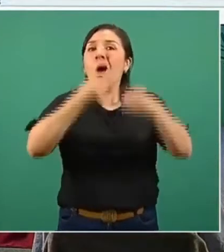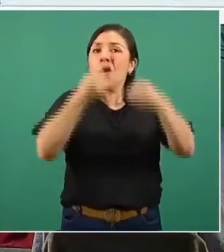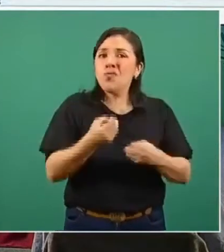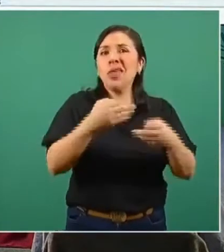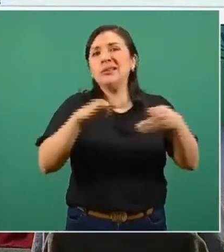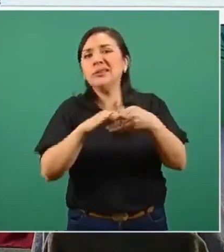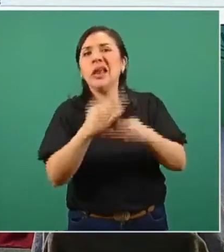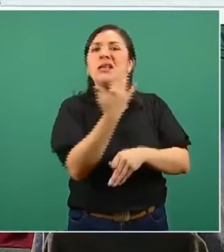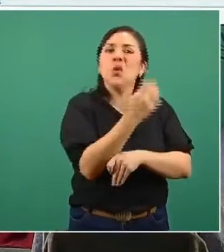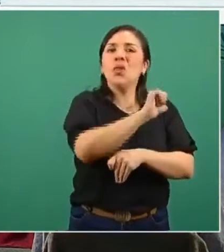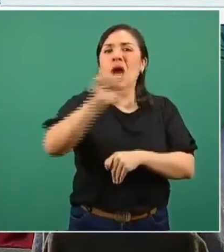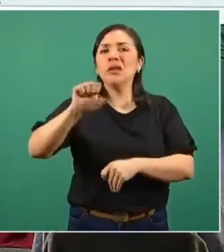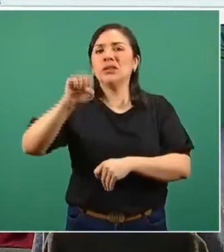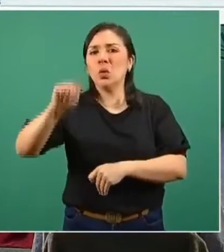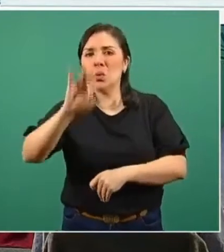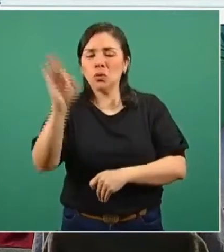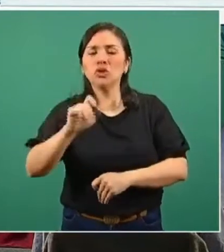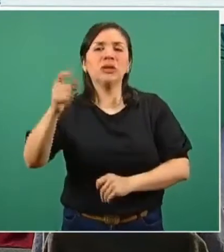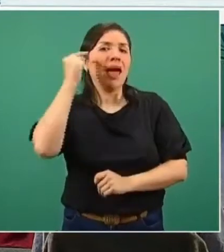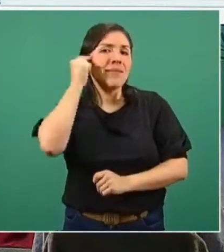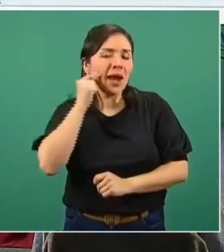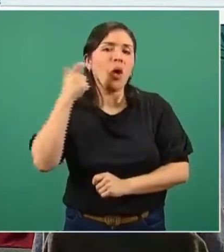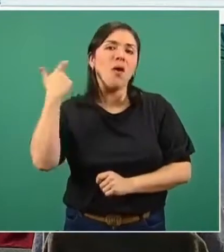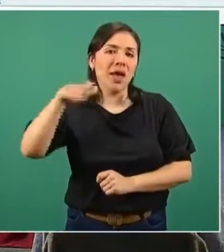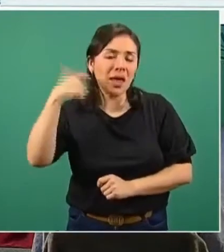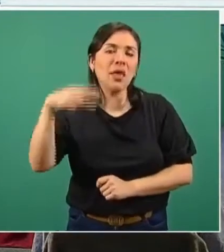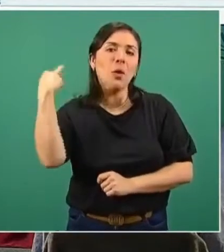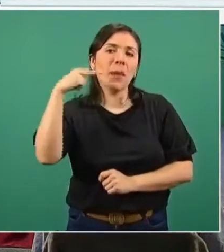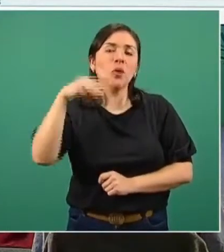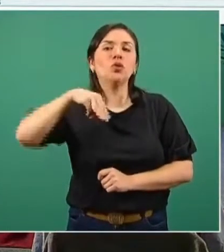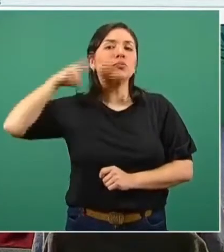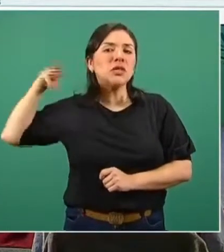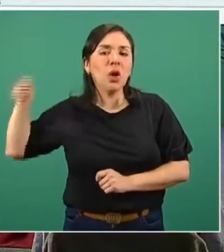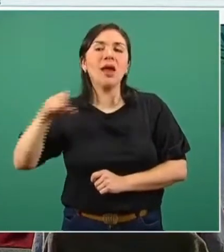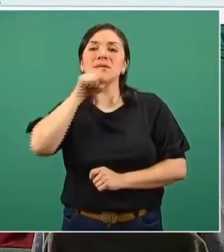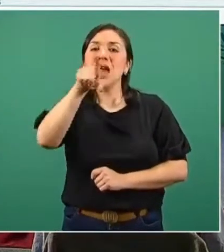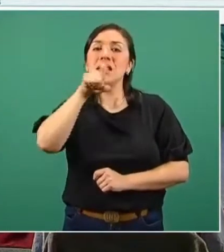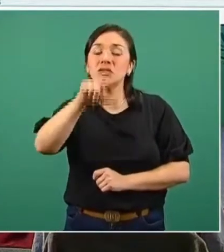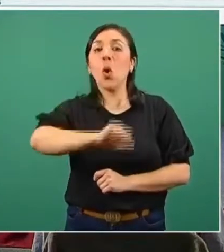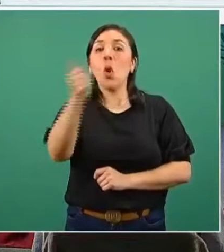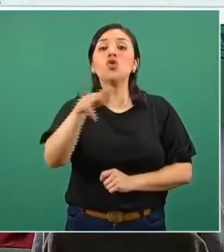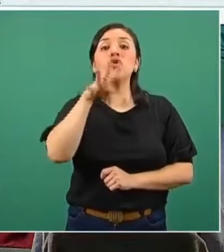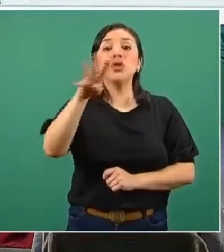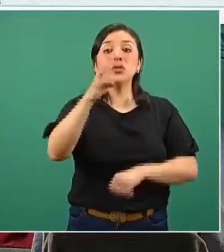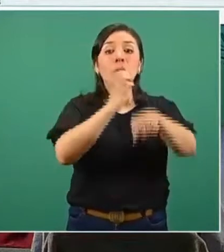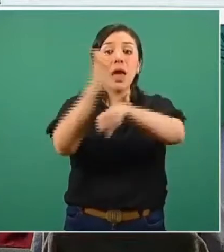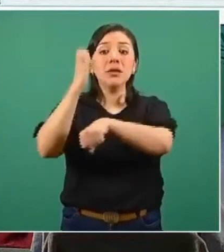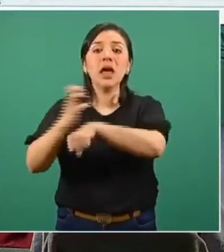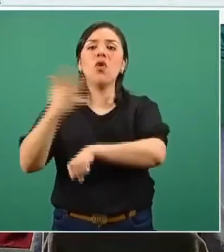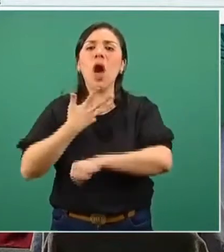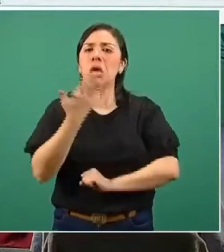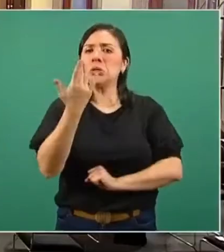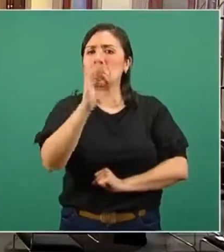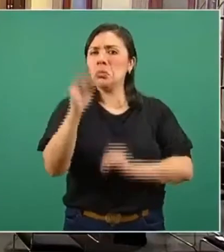y el 69%, son Guerrero, Querétaro, Veracruz, Michoacán y Jalisco, y 19 tienen menos